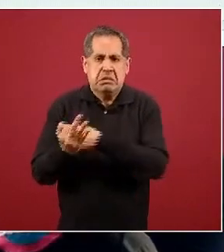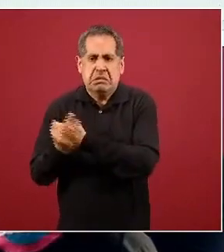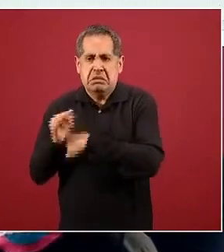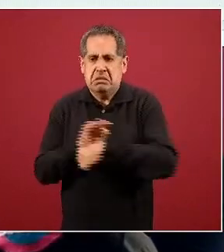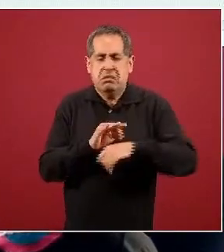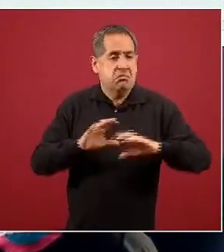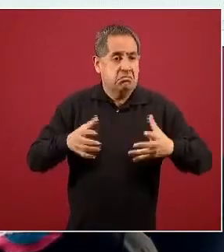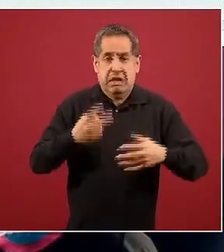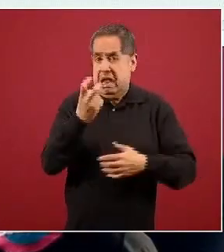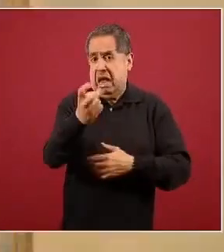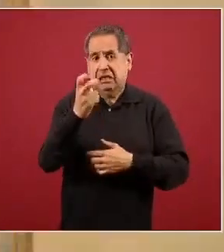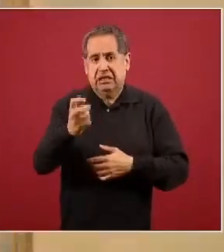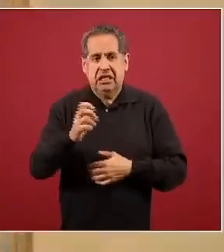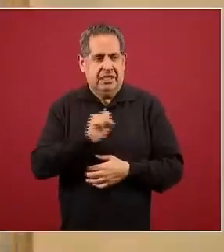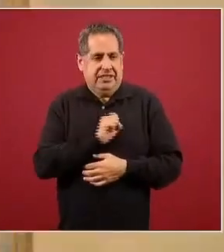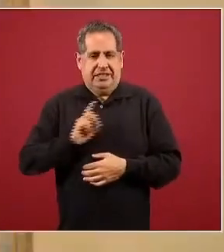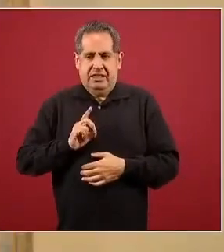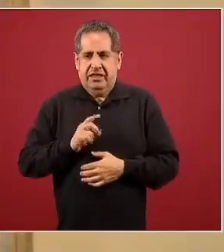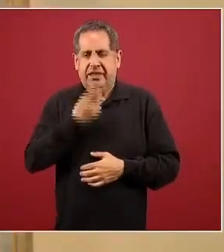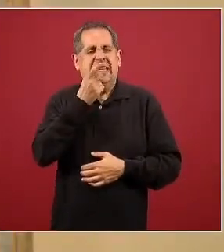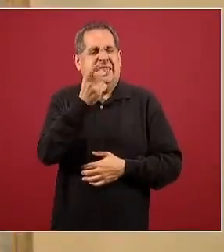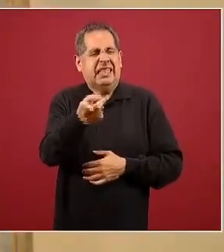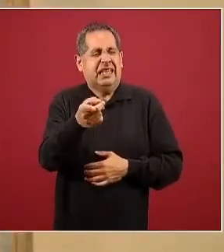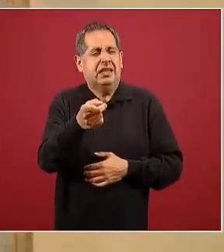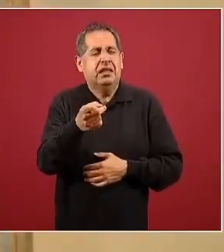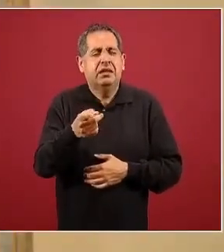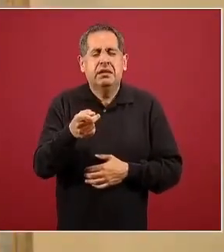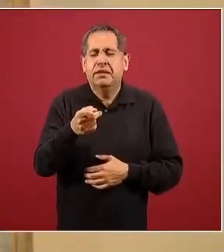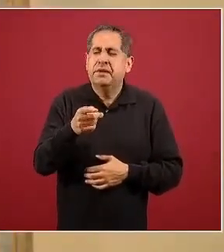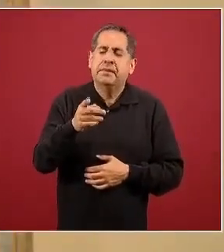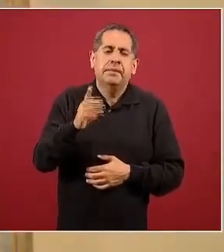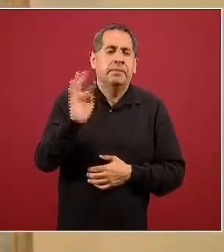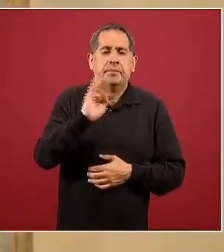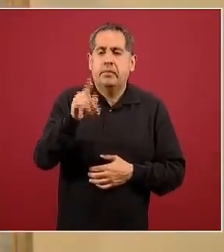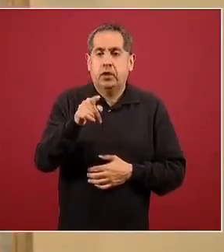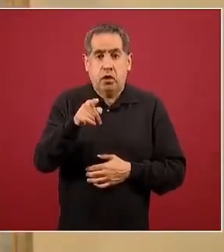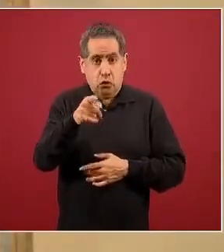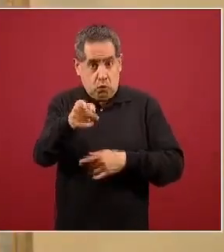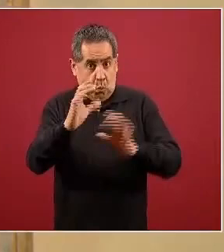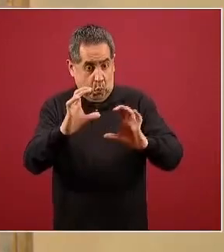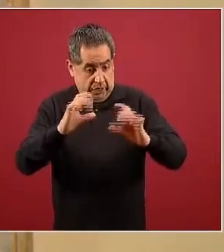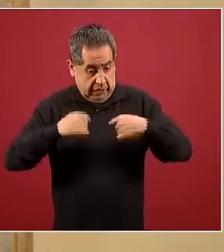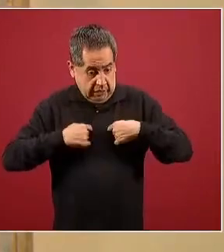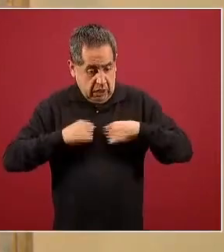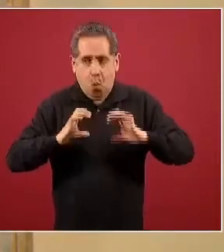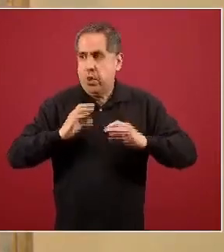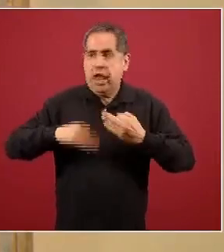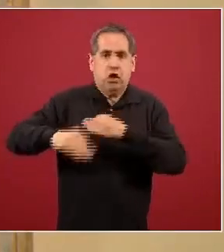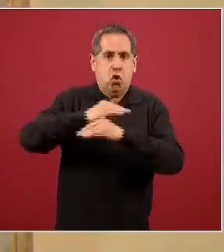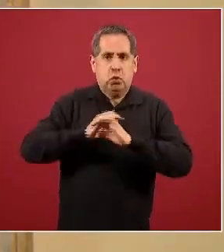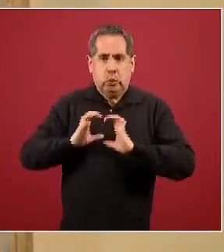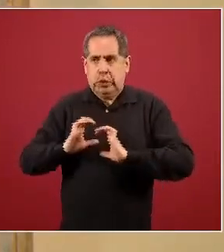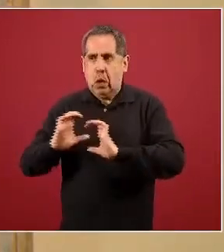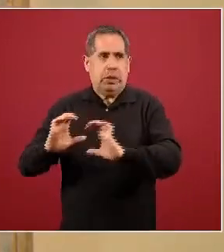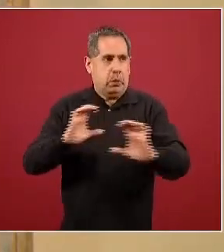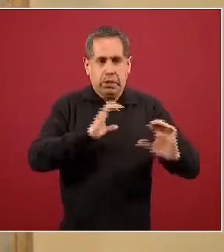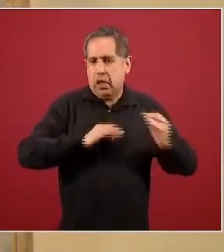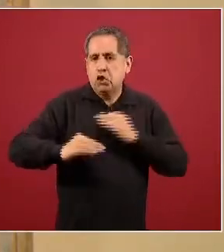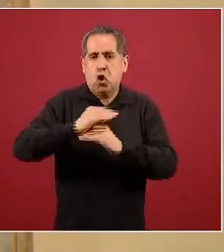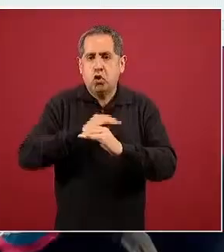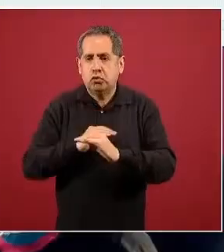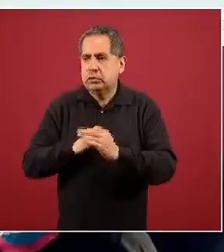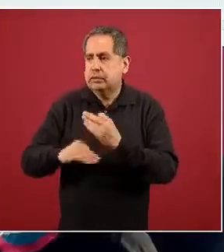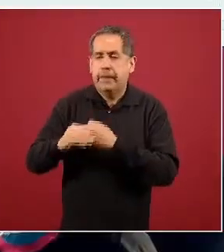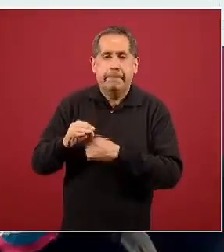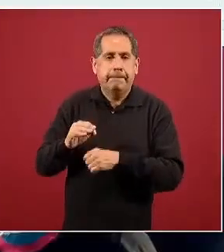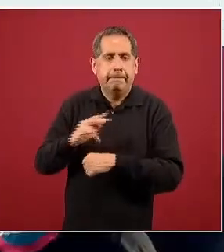también Susana Distancia, si te cuidas tú, nos cuidamos todos, y entonces cuidándonos todos como país es como